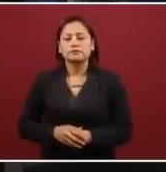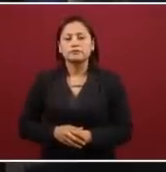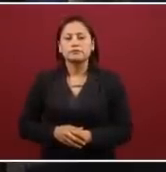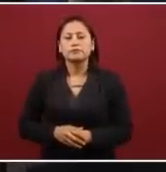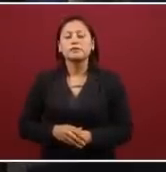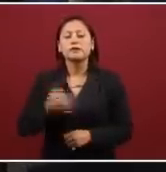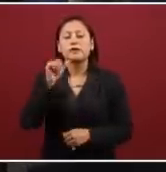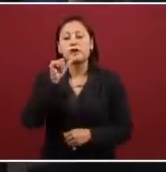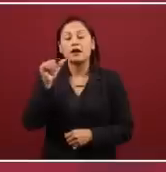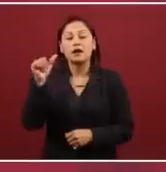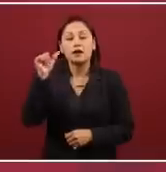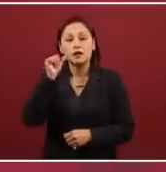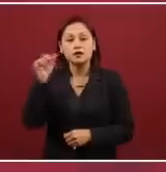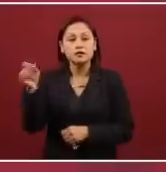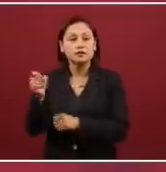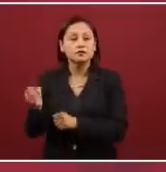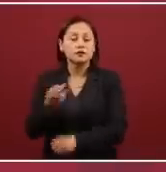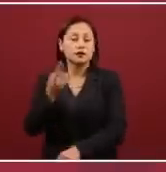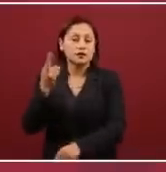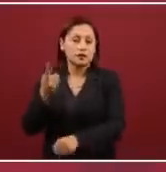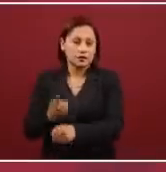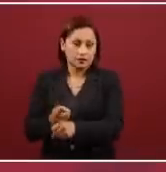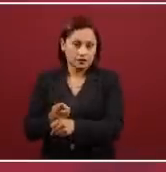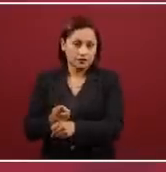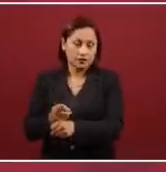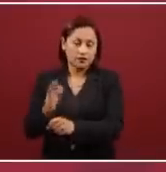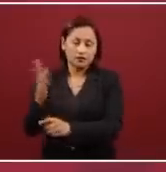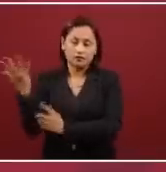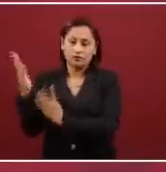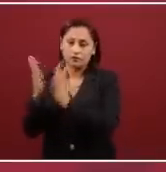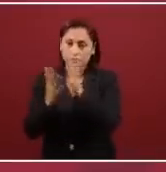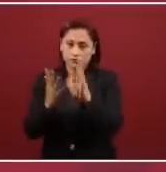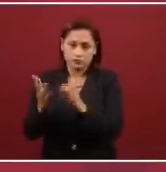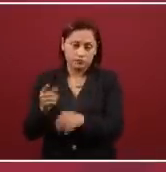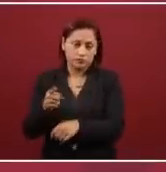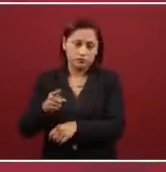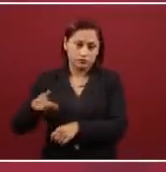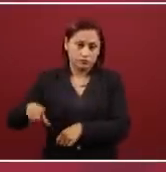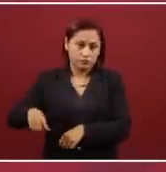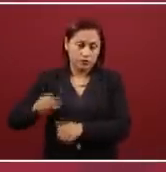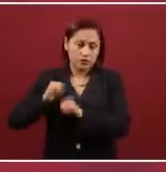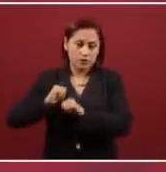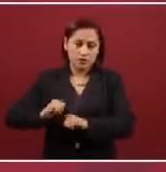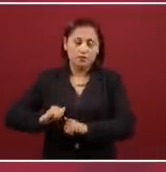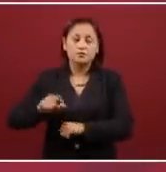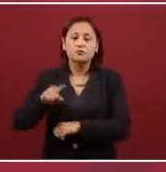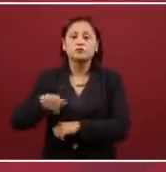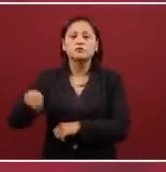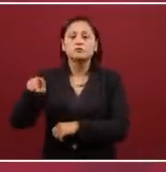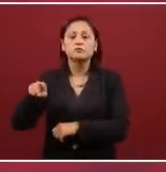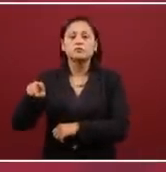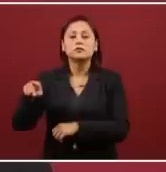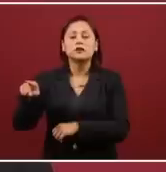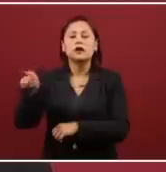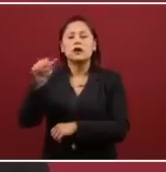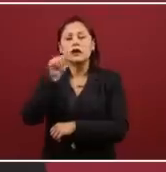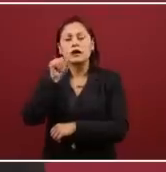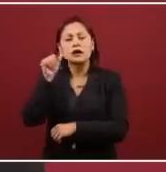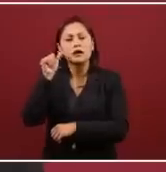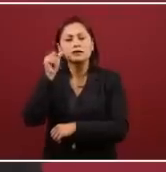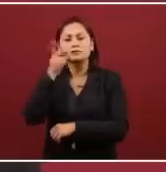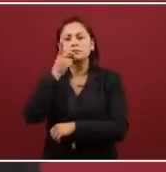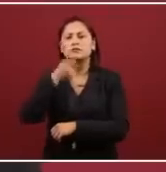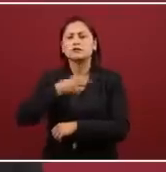Medio Ambiente me dijo que va avanzando en el dictamen, pero que